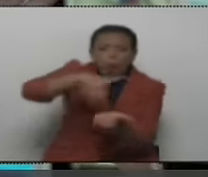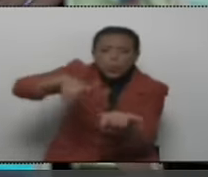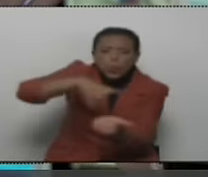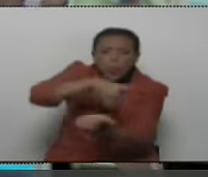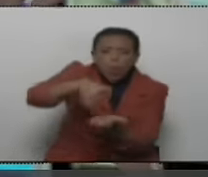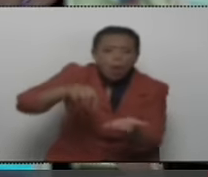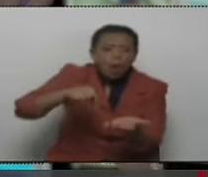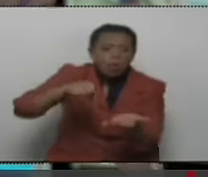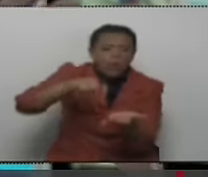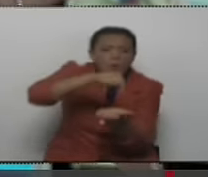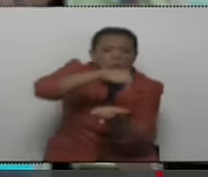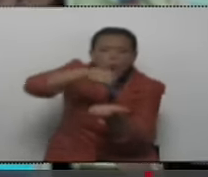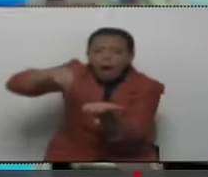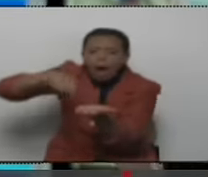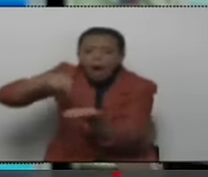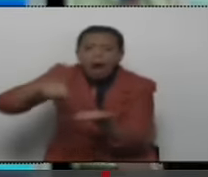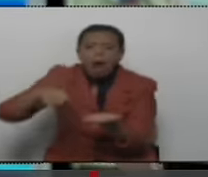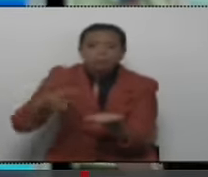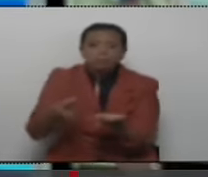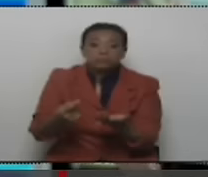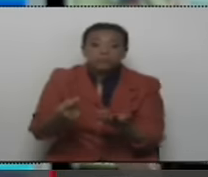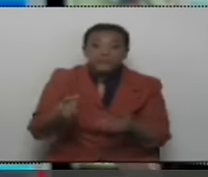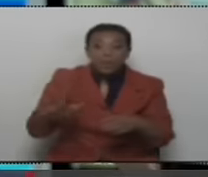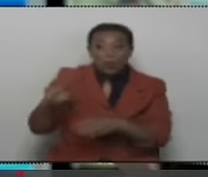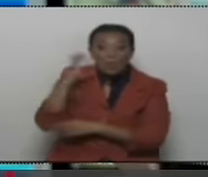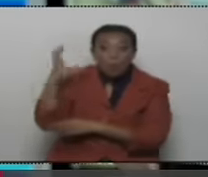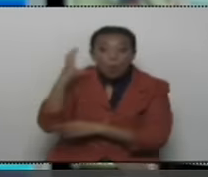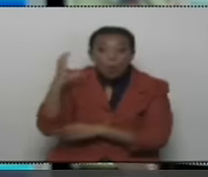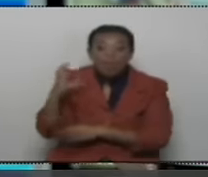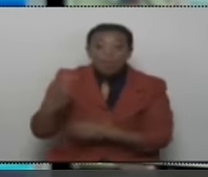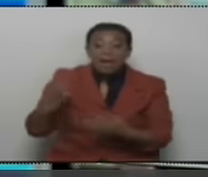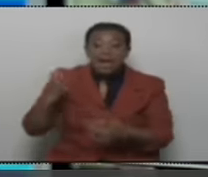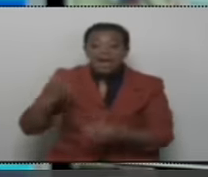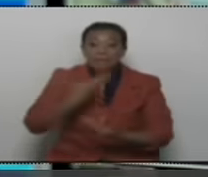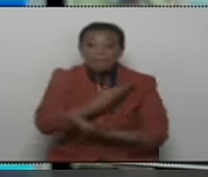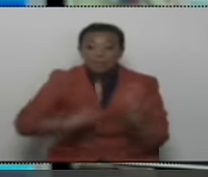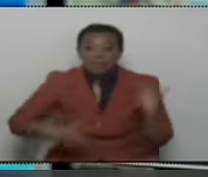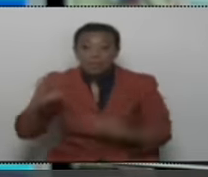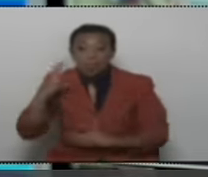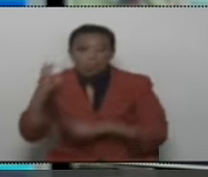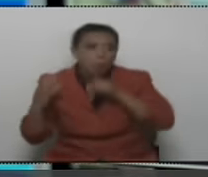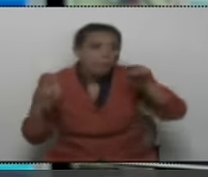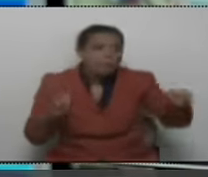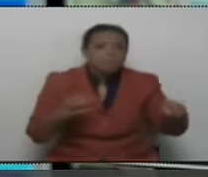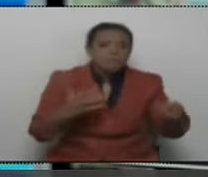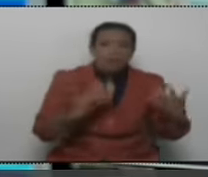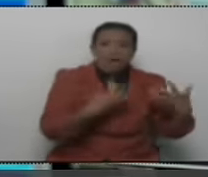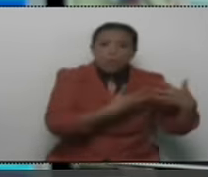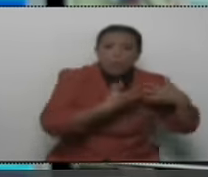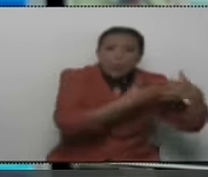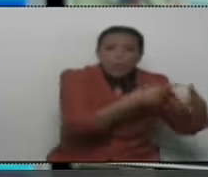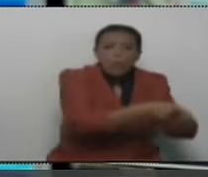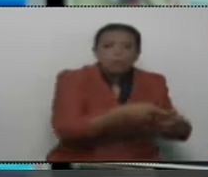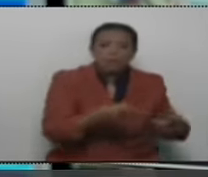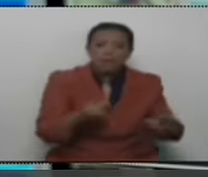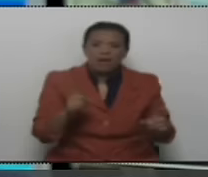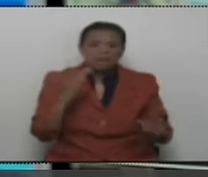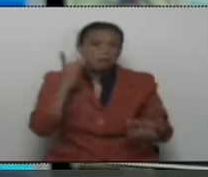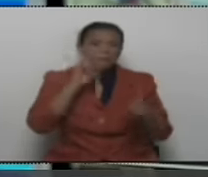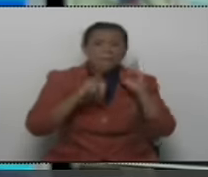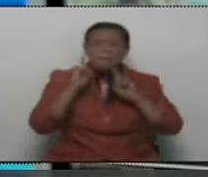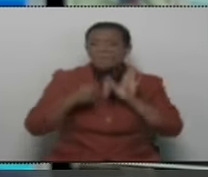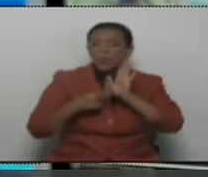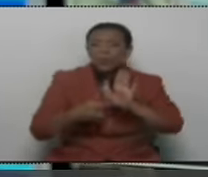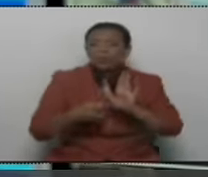mentira. Tanto el gobierno de Colombia de la época, el gobierno de los Estados Unidos de la época, y dijeron que era mentira. Y